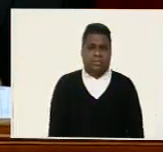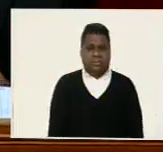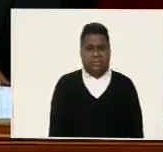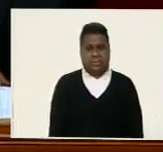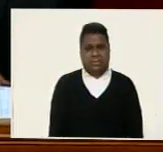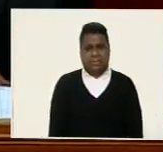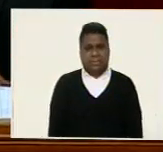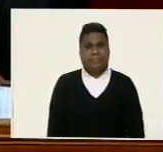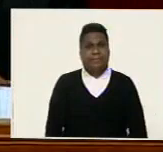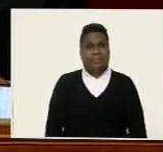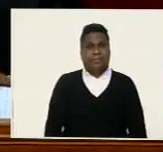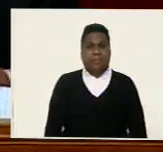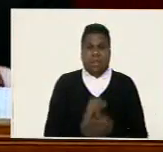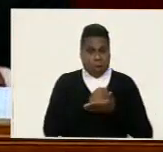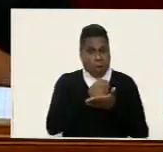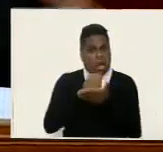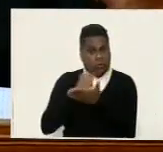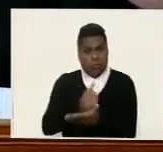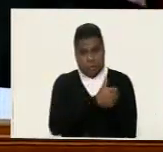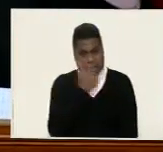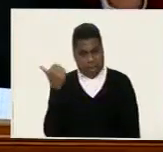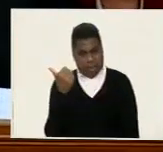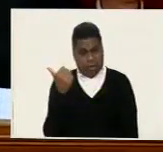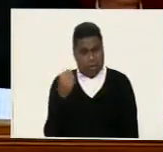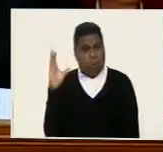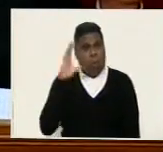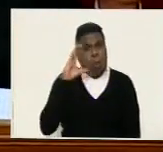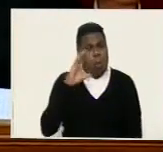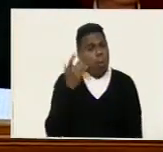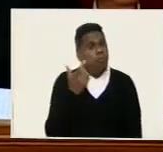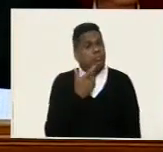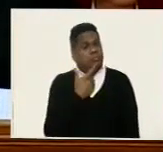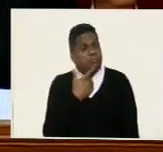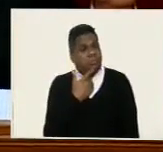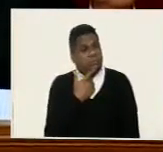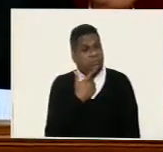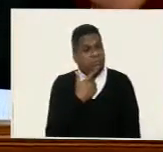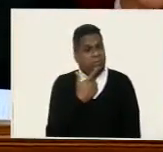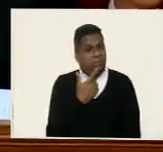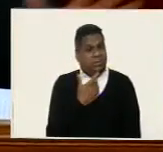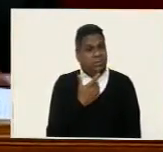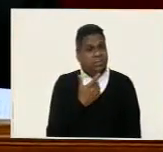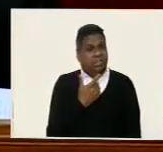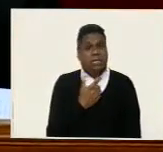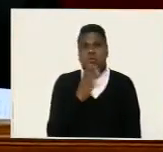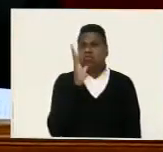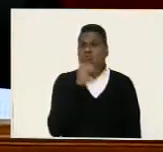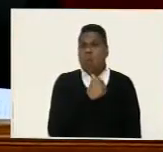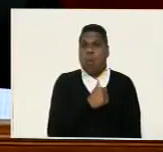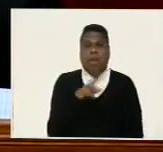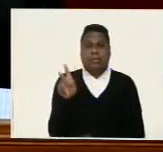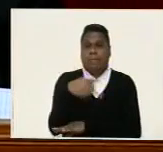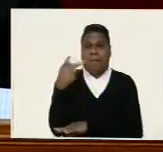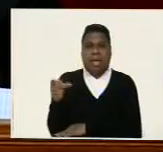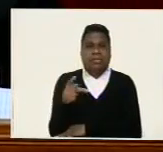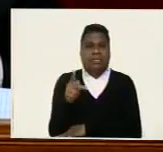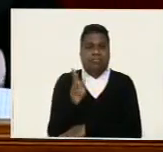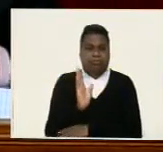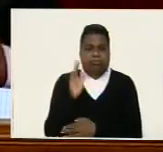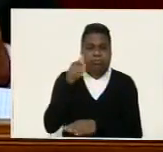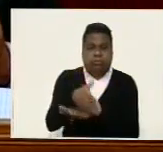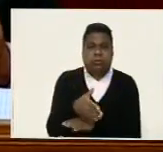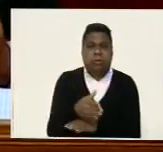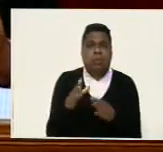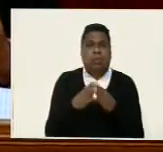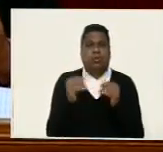Que los atiendan a ellos, pues. Colombia no, Colombia es un país sin patria, invadido. Invadido por los